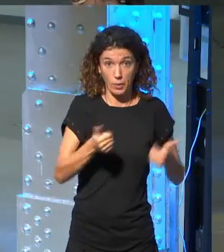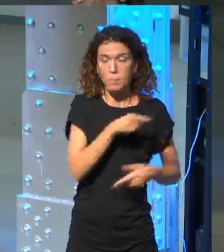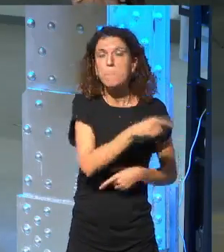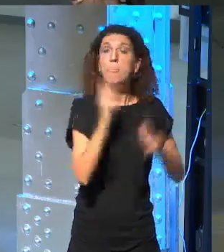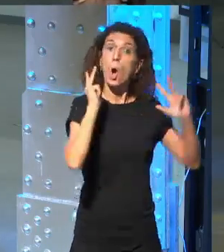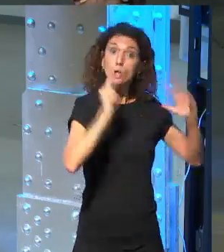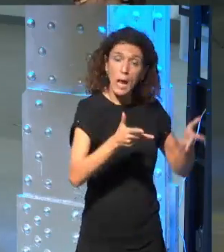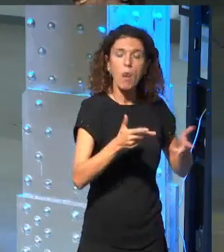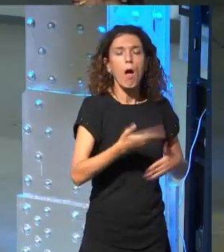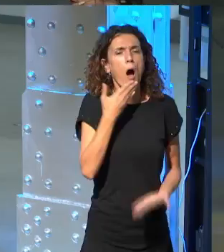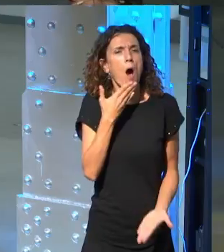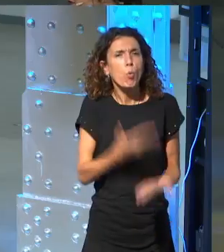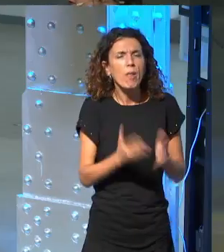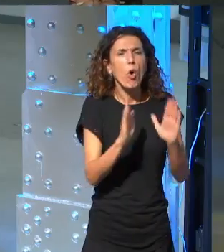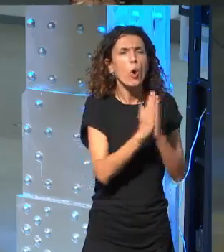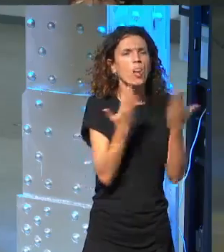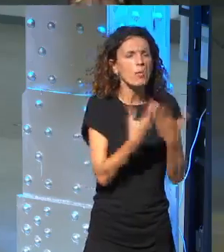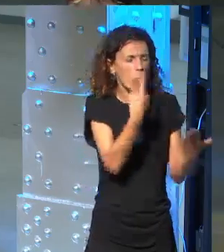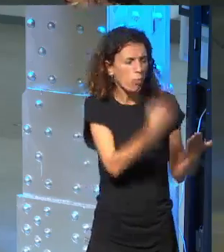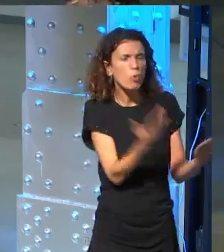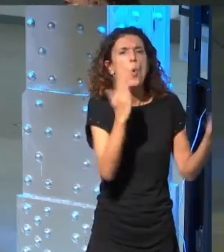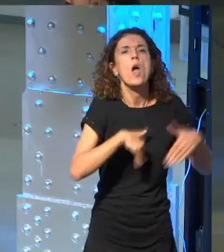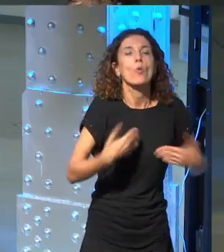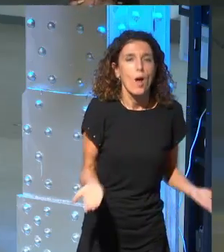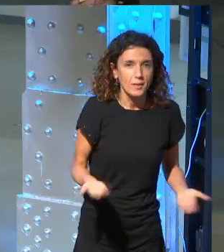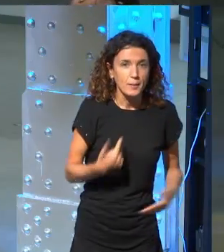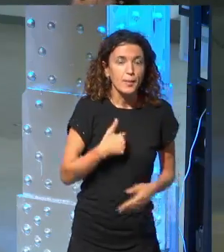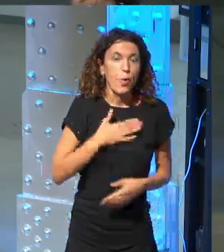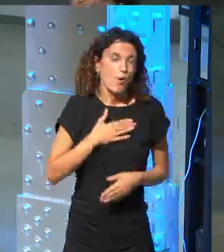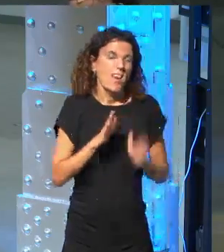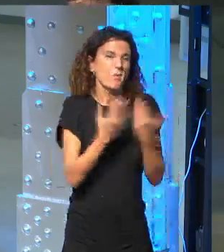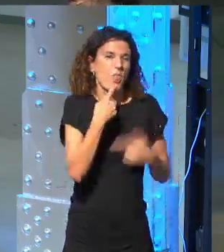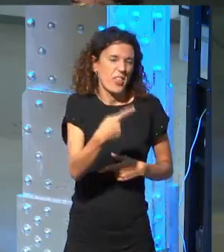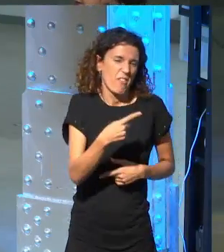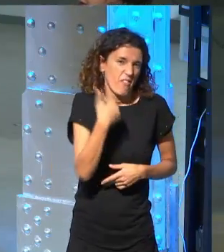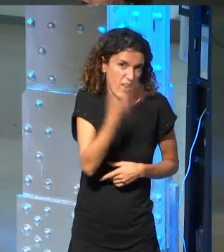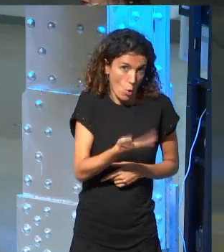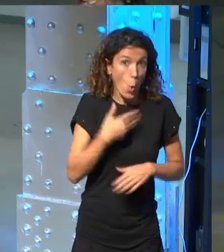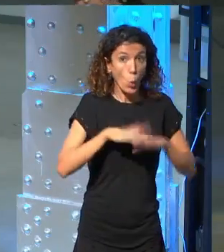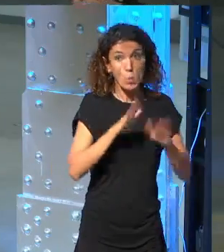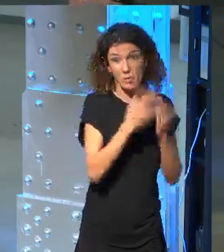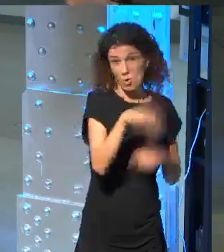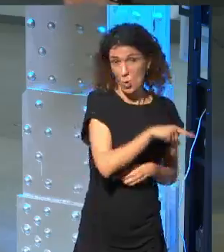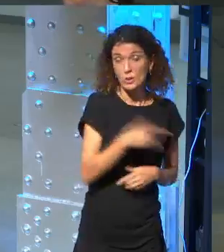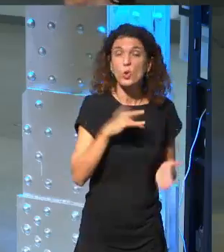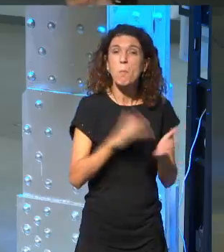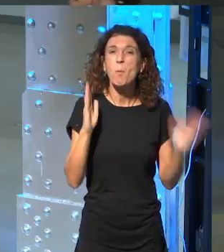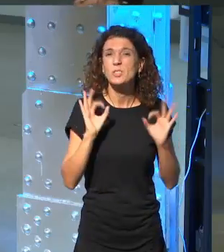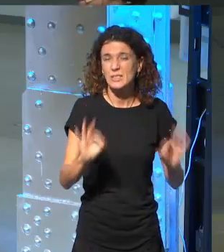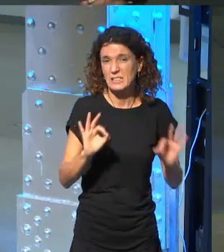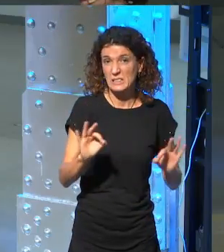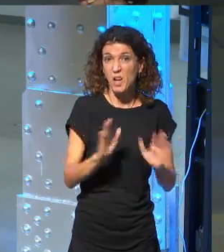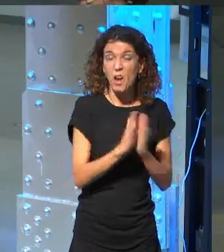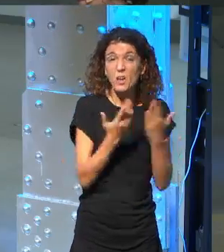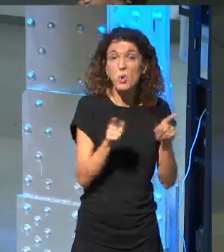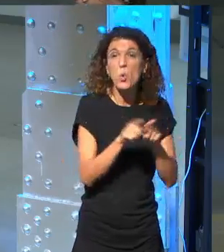en tu hotel aburrido. ¿Cuál era el libro que no te estaba enganchando? No, puedo decir, hombre, porque es muy feo. No, aparte que tampoco era culpa del libro, era el momento. No era un